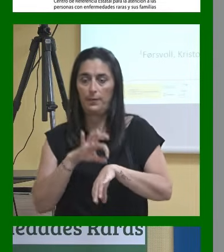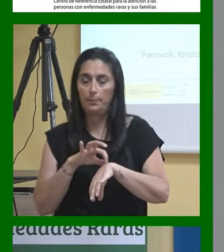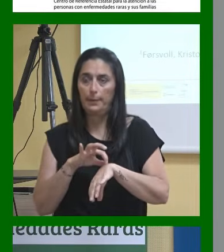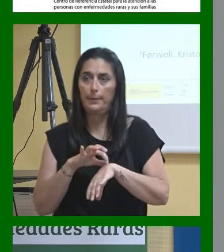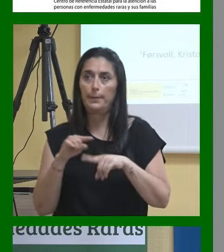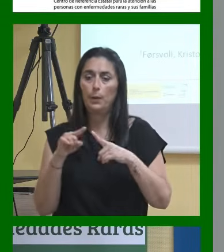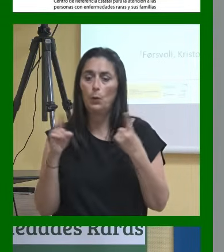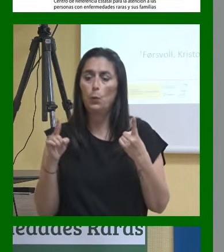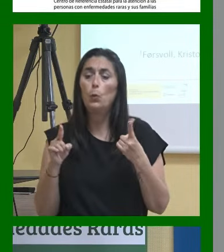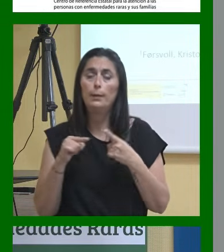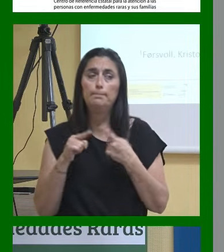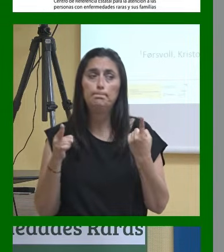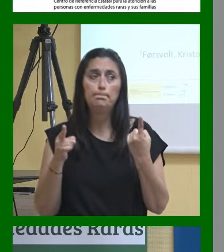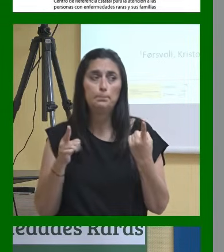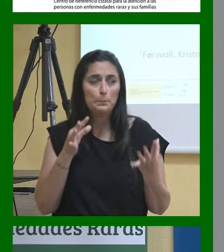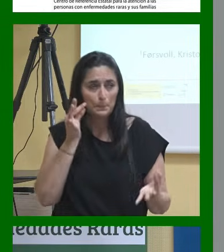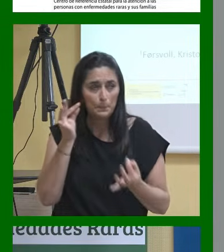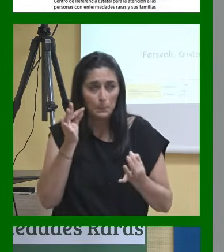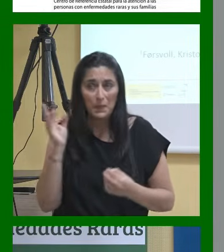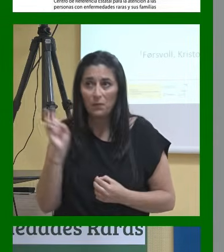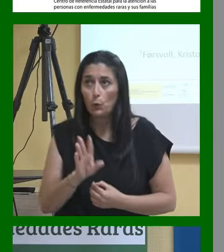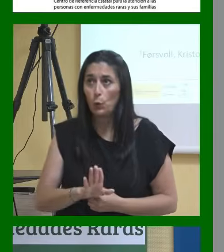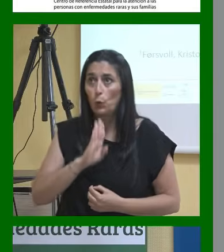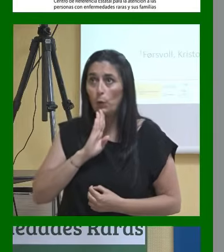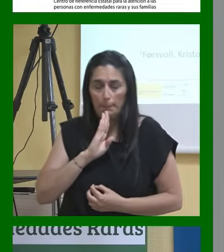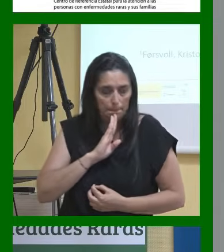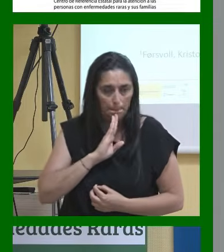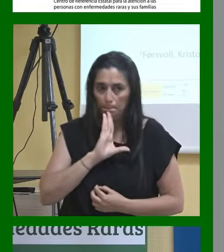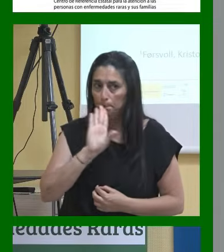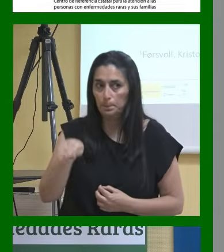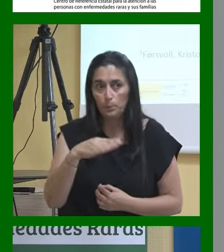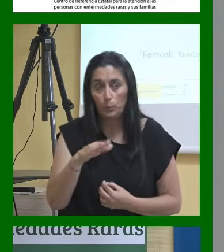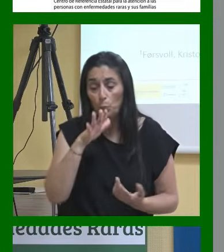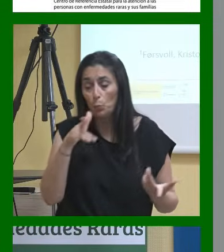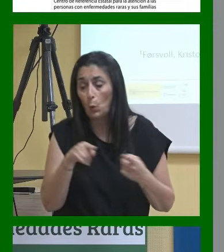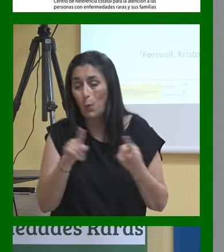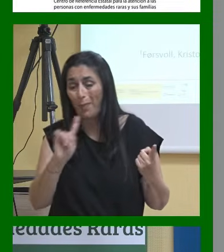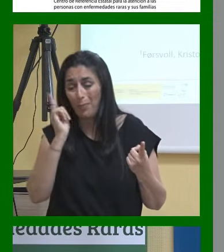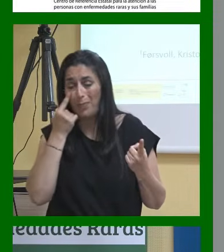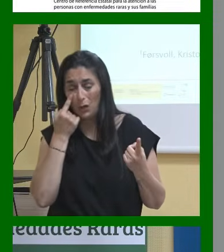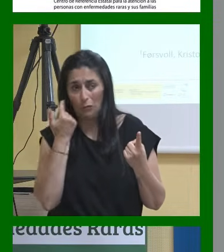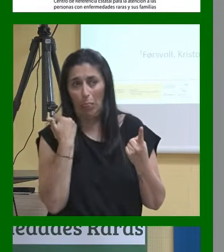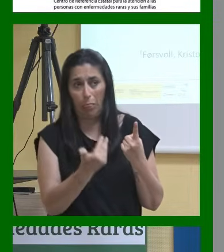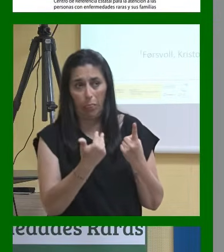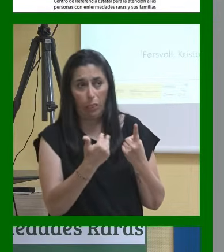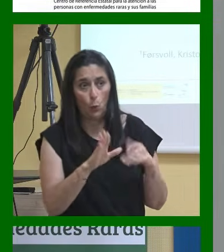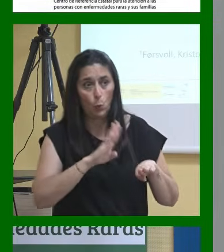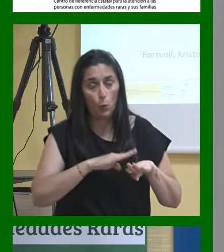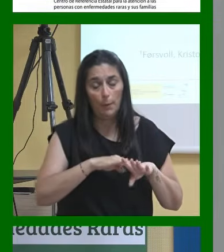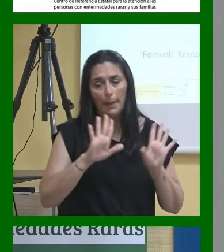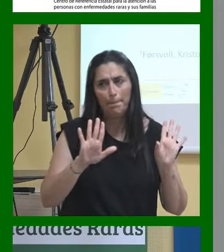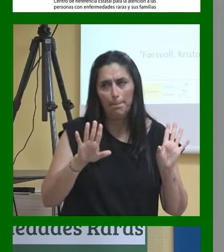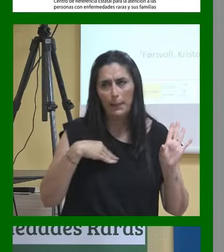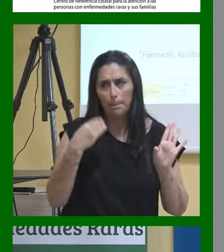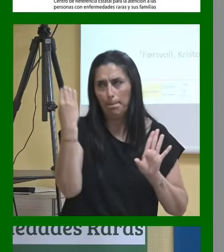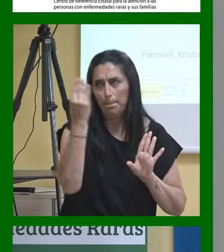La prevalencia como tal, la prevalencia exacta es desconocida, probablemente también debido al infradiagnóstico, aunque sí que se está empezando a considerar